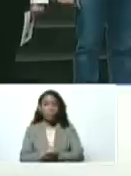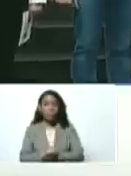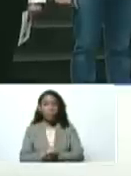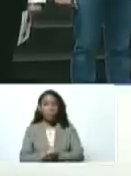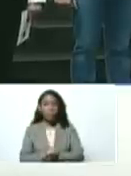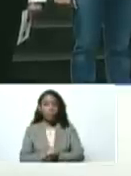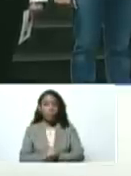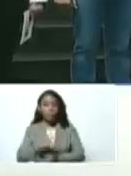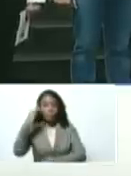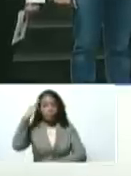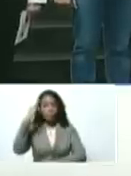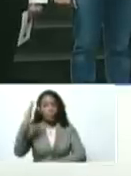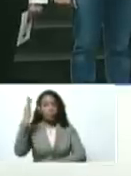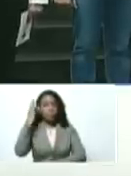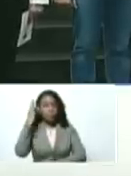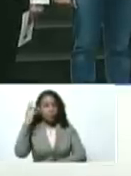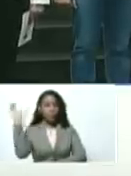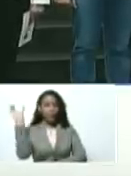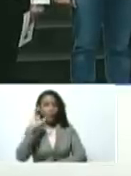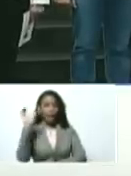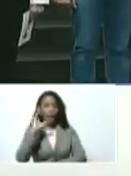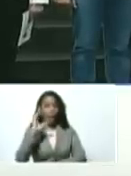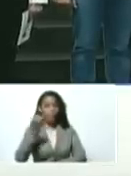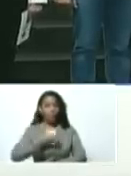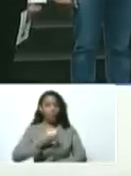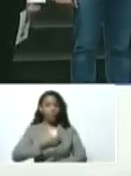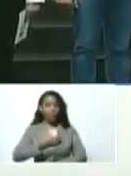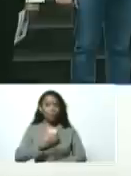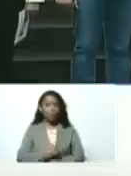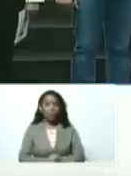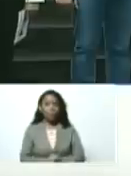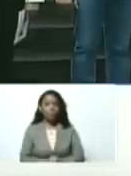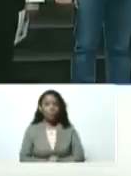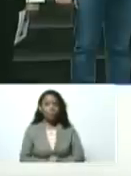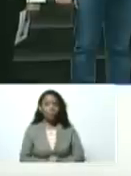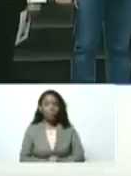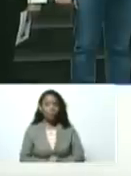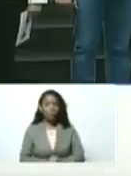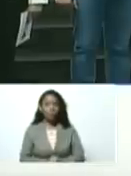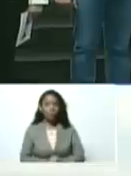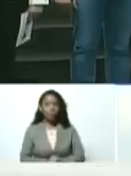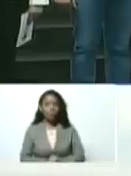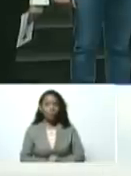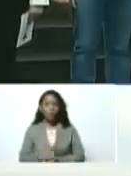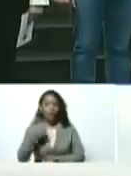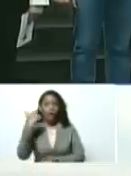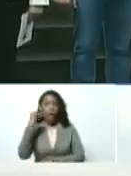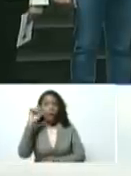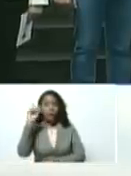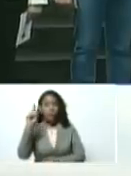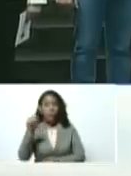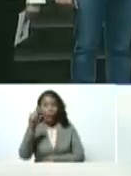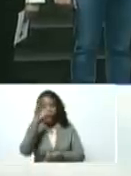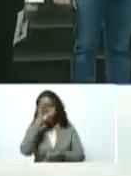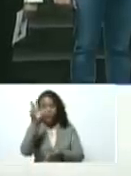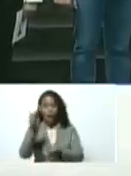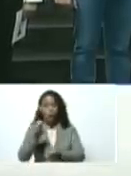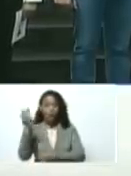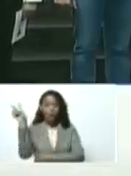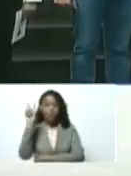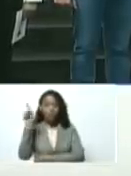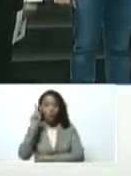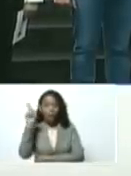la alcaldesa de Caracas, Carmen Teresa Meléndez, se encuentra en el Banco de Venezuela,